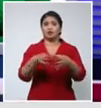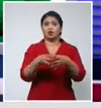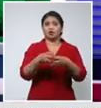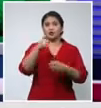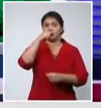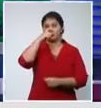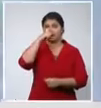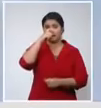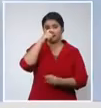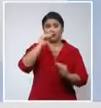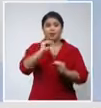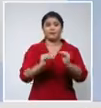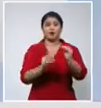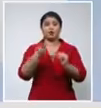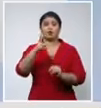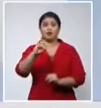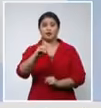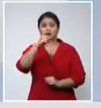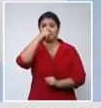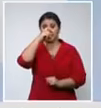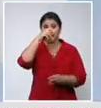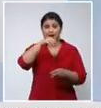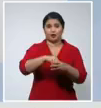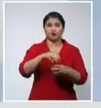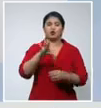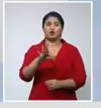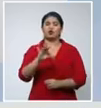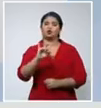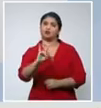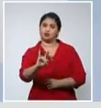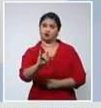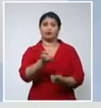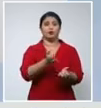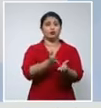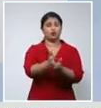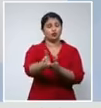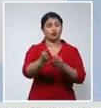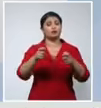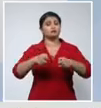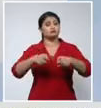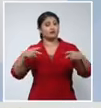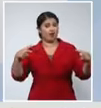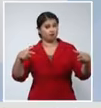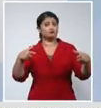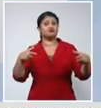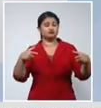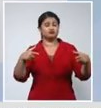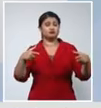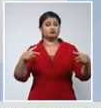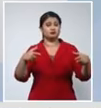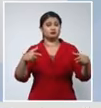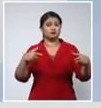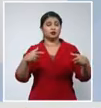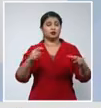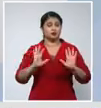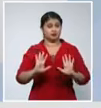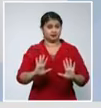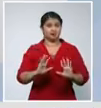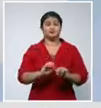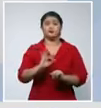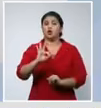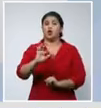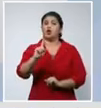89 menores de 20 años, cifra todavía muy elevada, más elevada todavía,